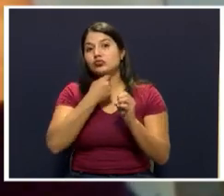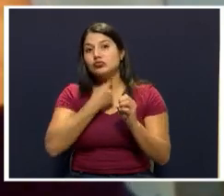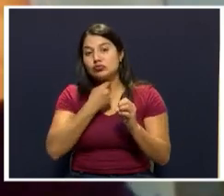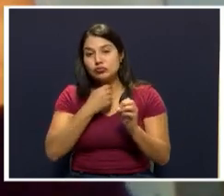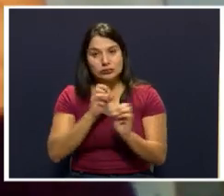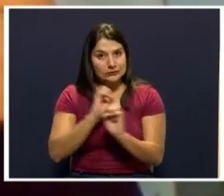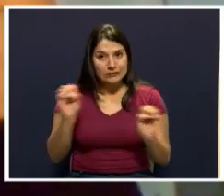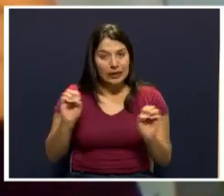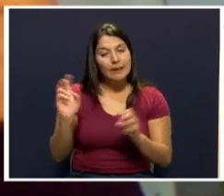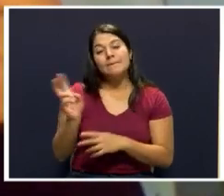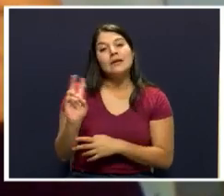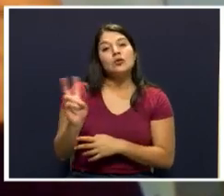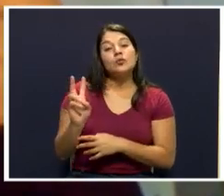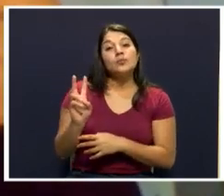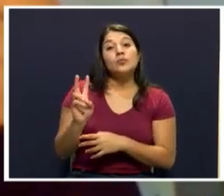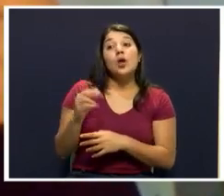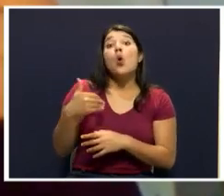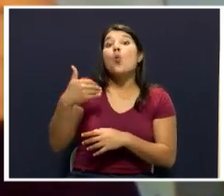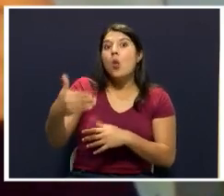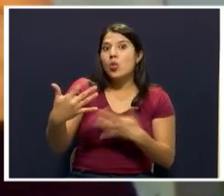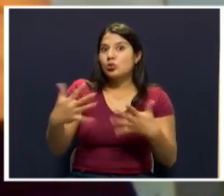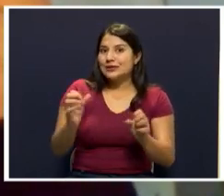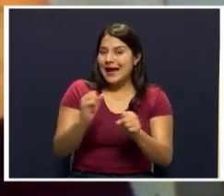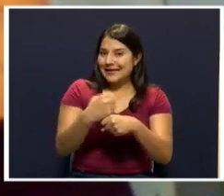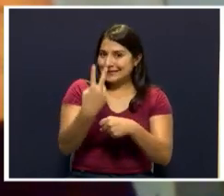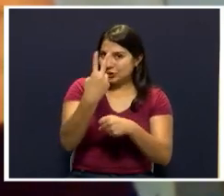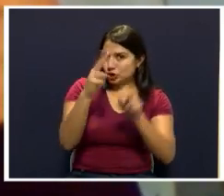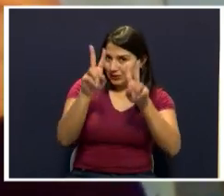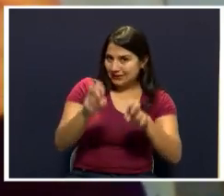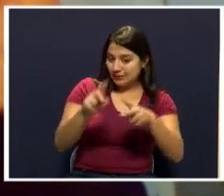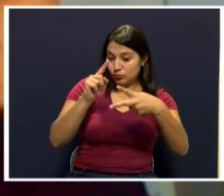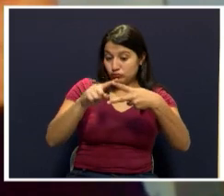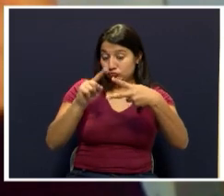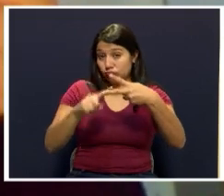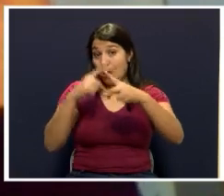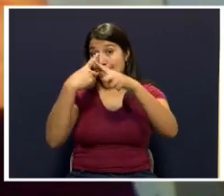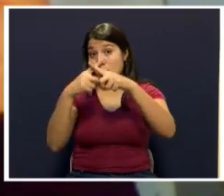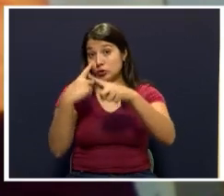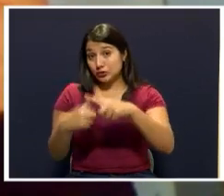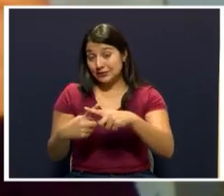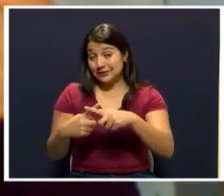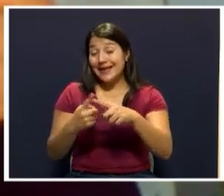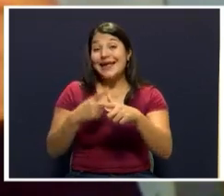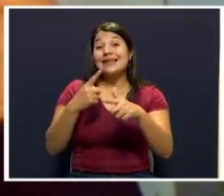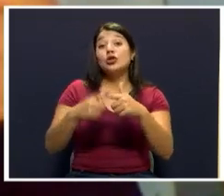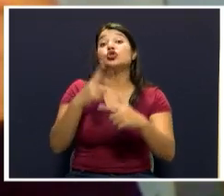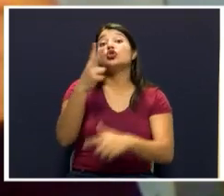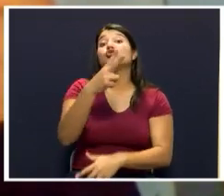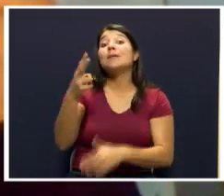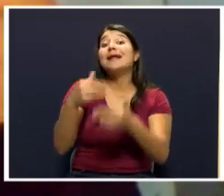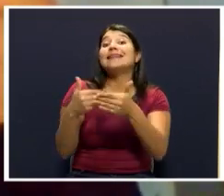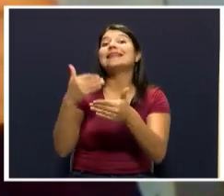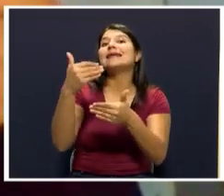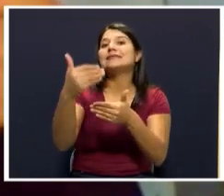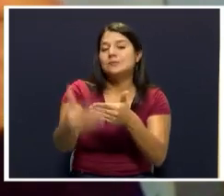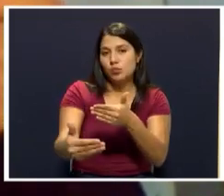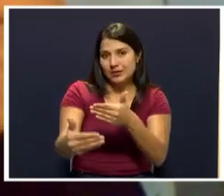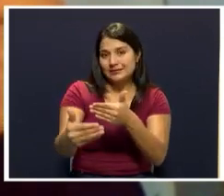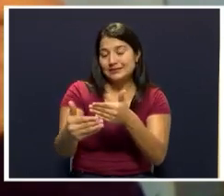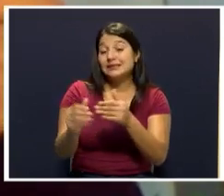2 ocasiones consecutivas se demuestra que estas personas ya no tienen el virus, 2 semanas después de ese momento